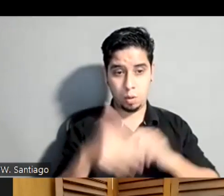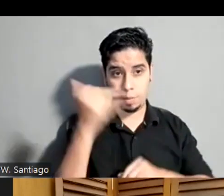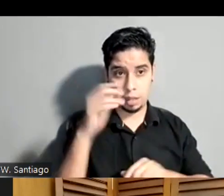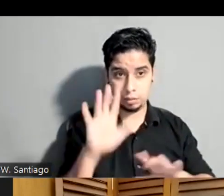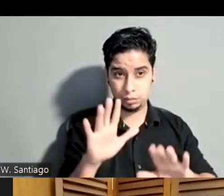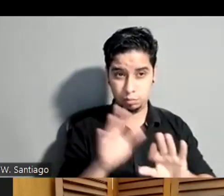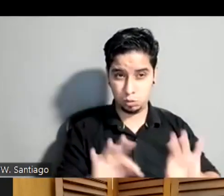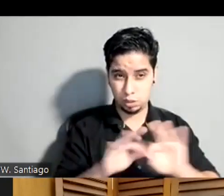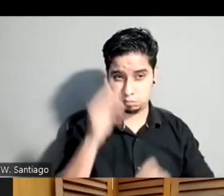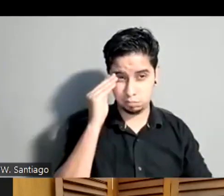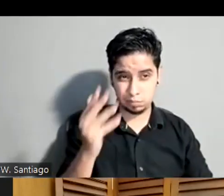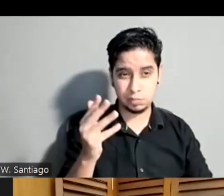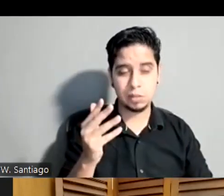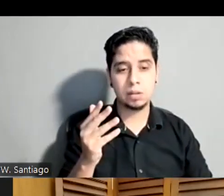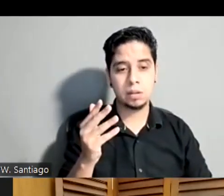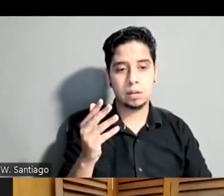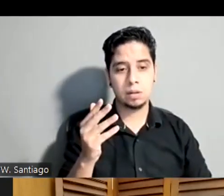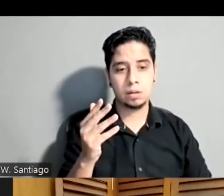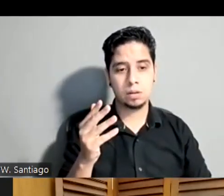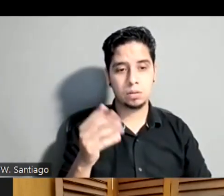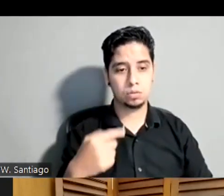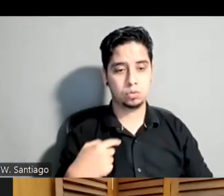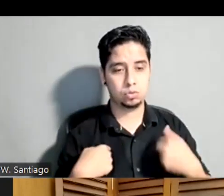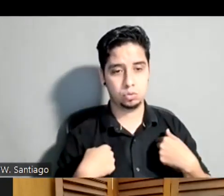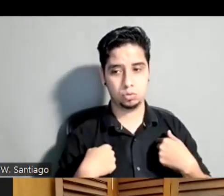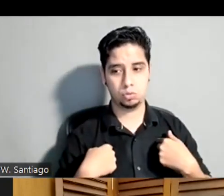puedo dejar el programa sin decirles que yo